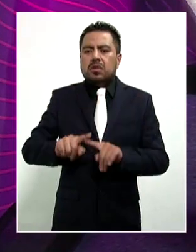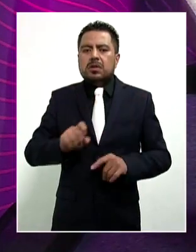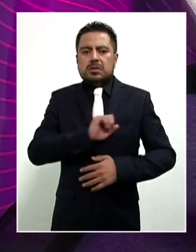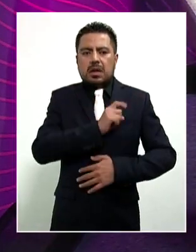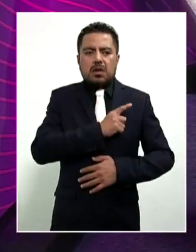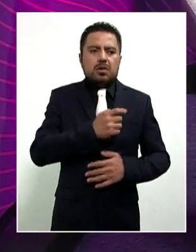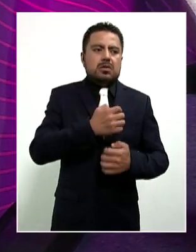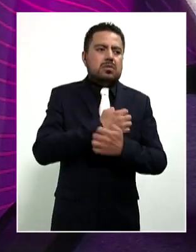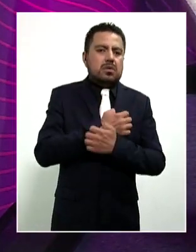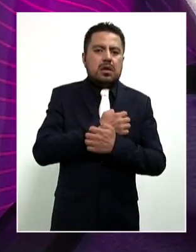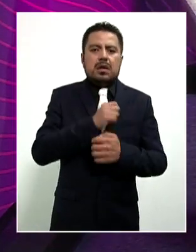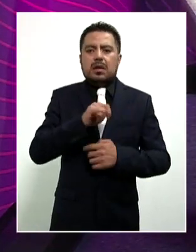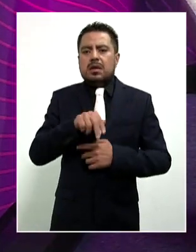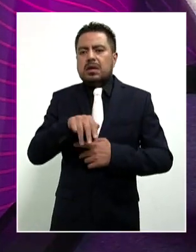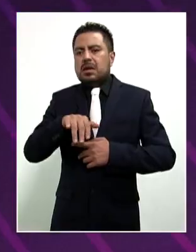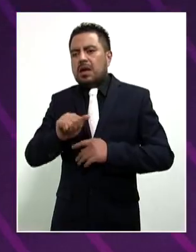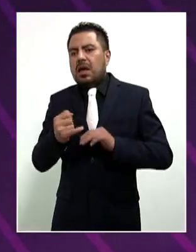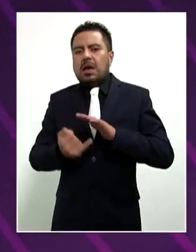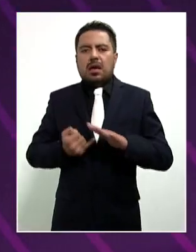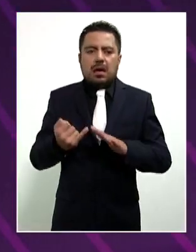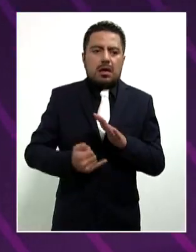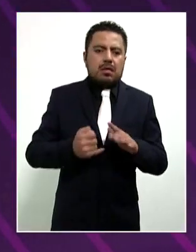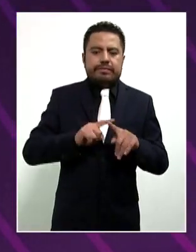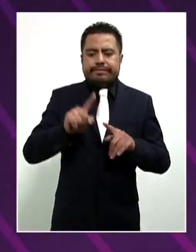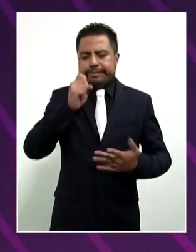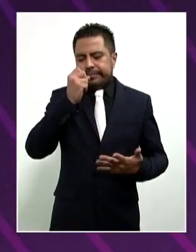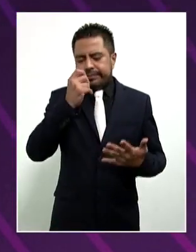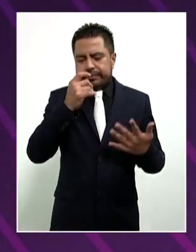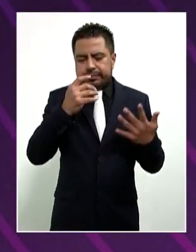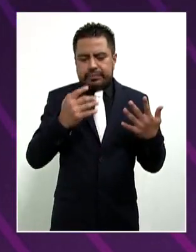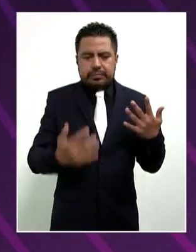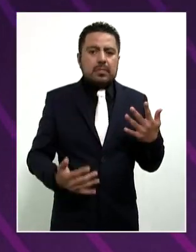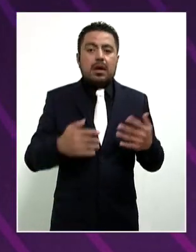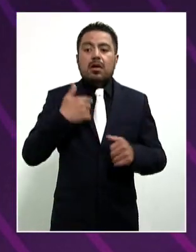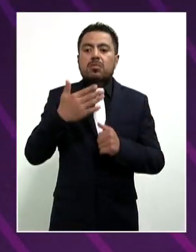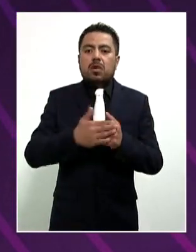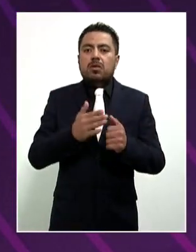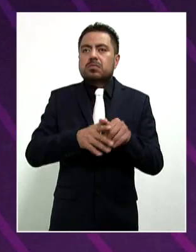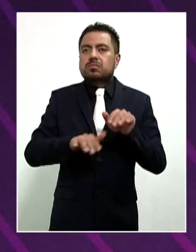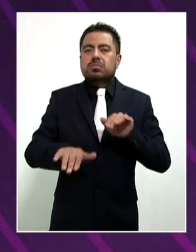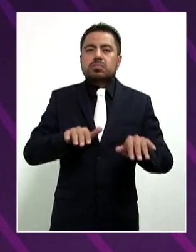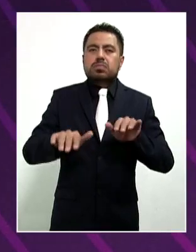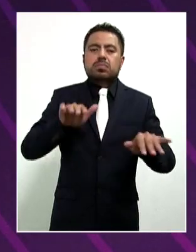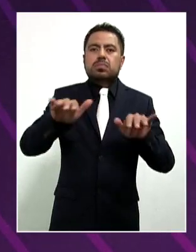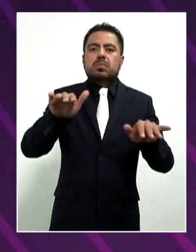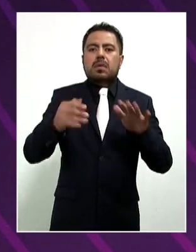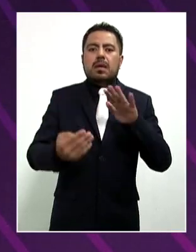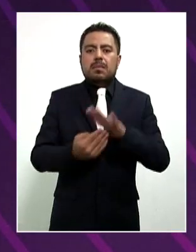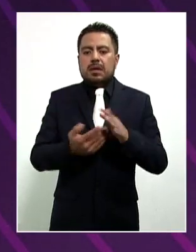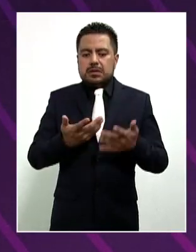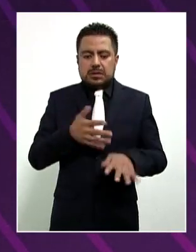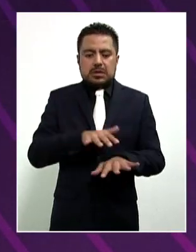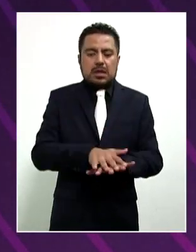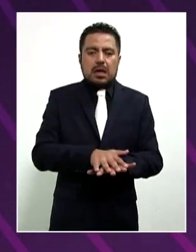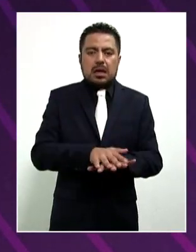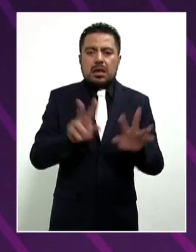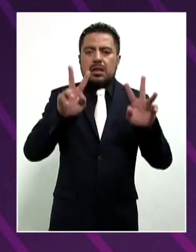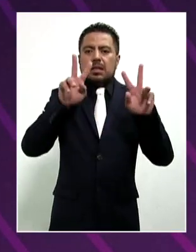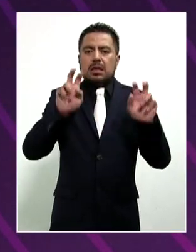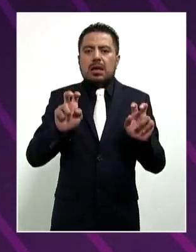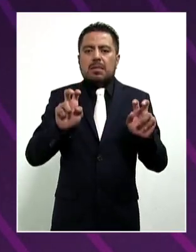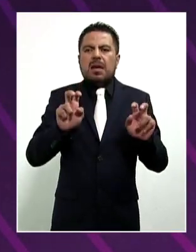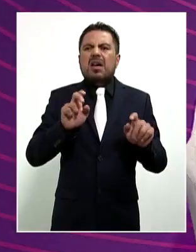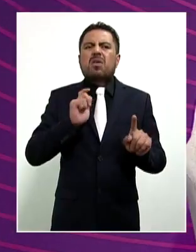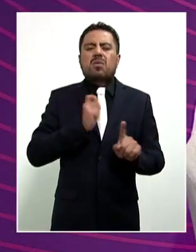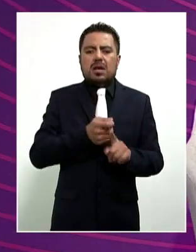salud, de educación, del INEA, etcétera, etcétera. Y ahora próximamente vamos a llamar a mesas de integración temáticas, o